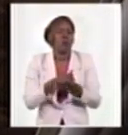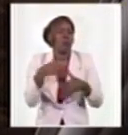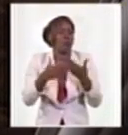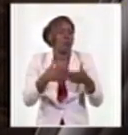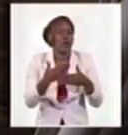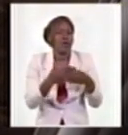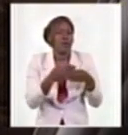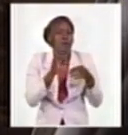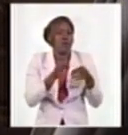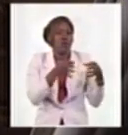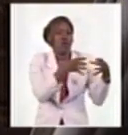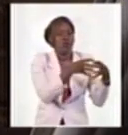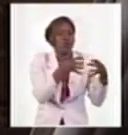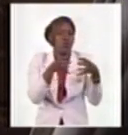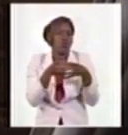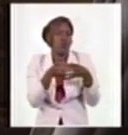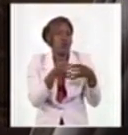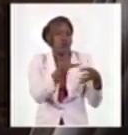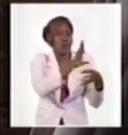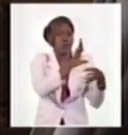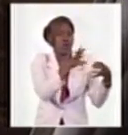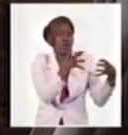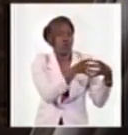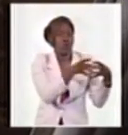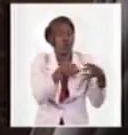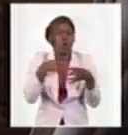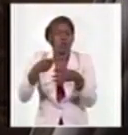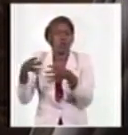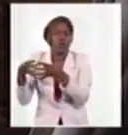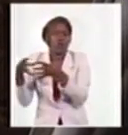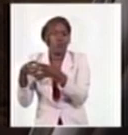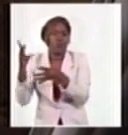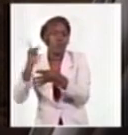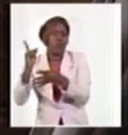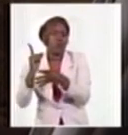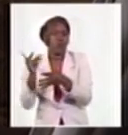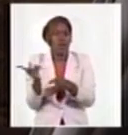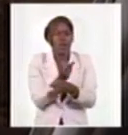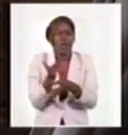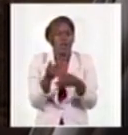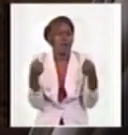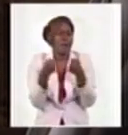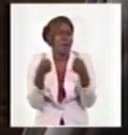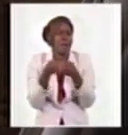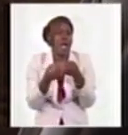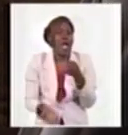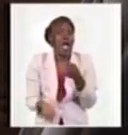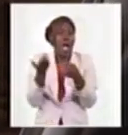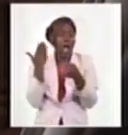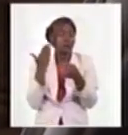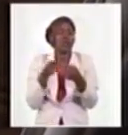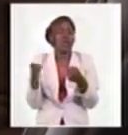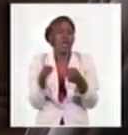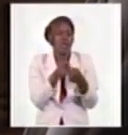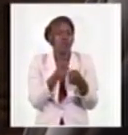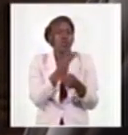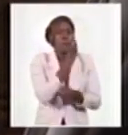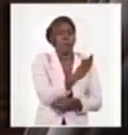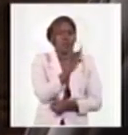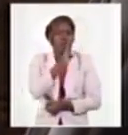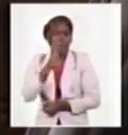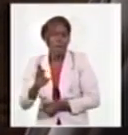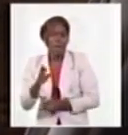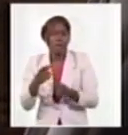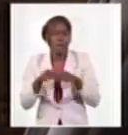Republicano, dentro del propio Partido Demócrata. Yo creo que antes habían como ciertos pactos no escritos, ¿no? De comportamiento, de